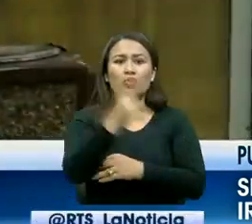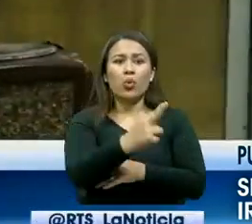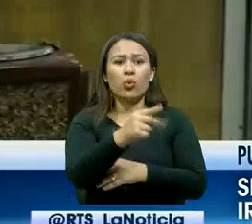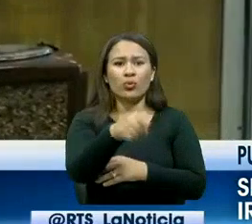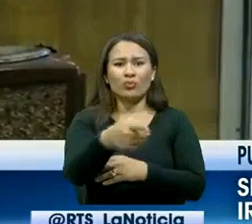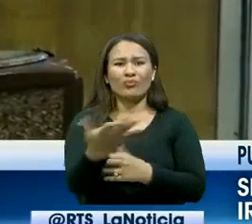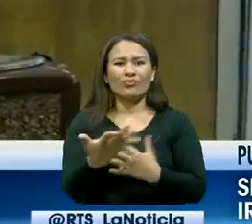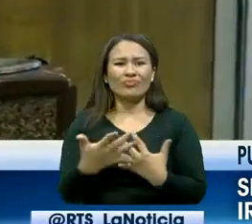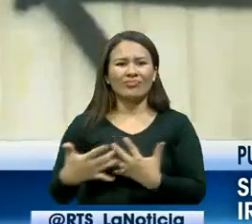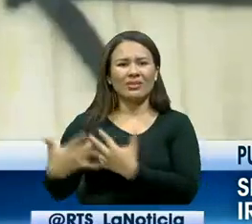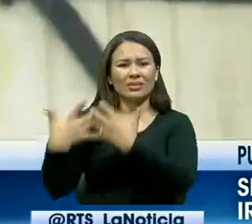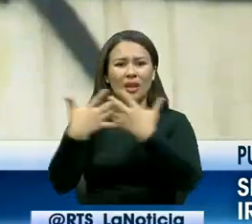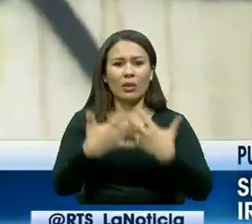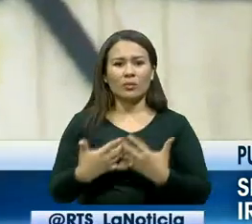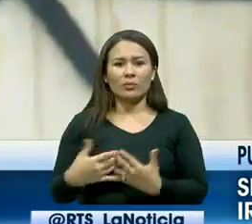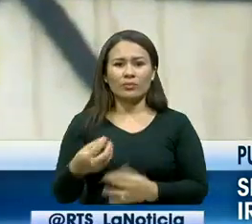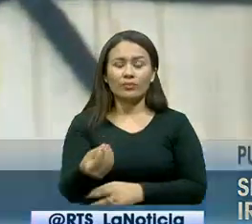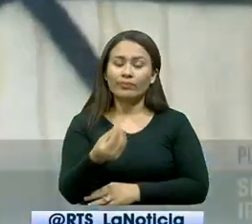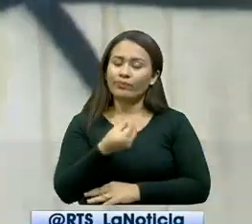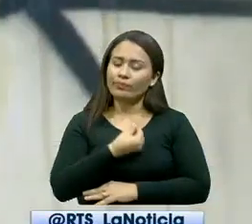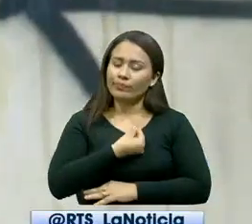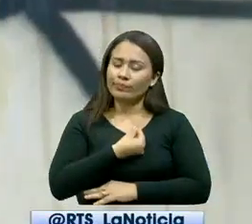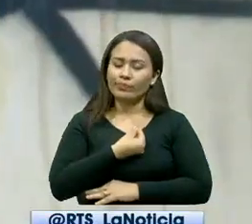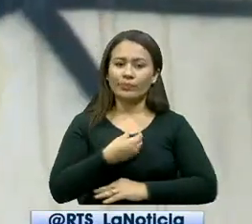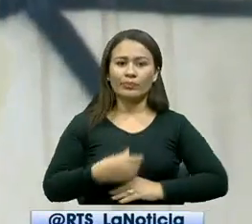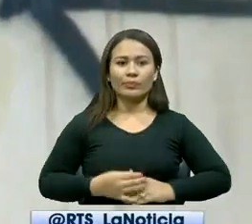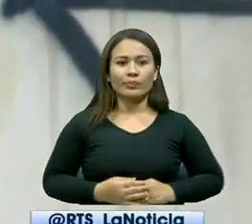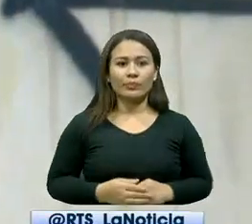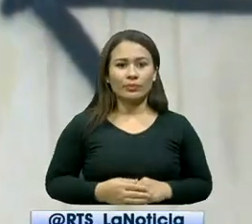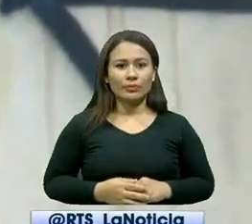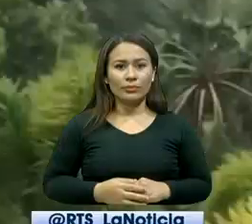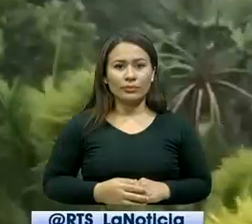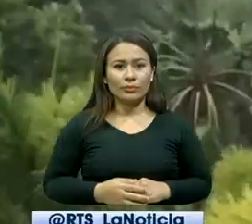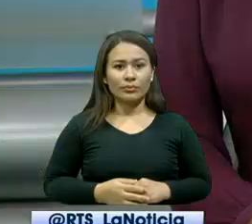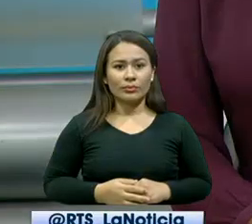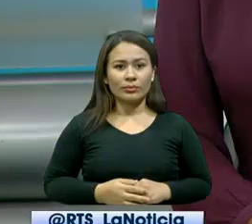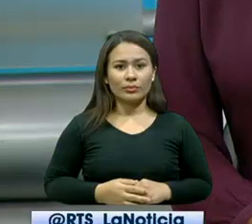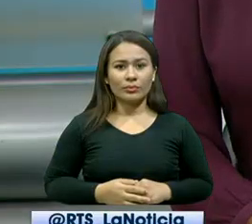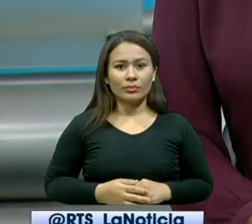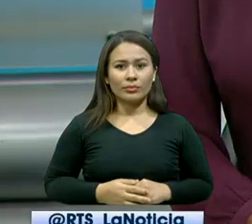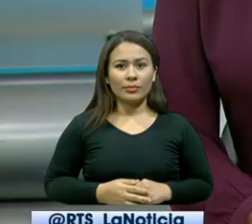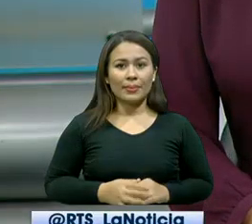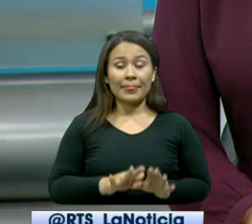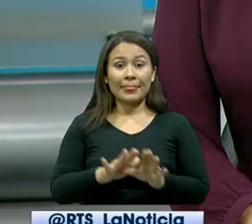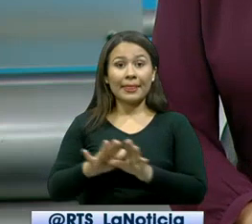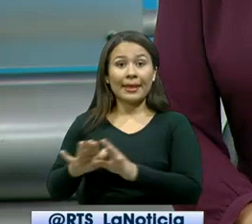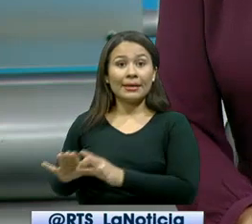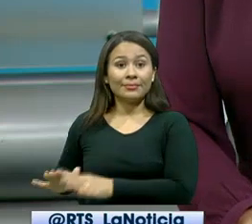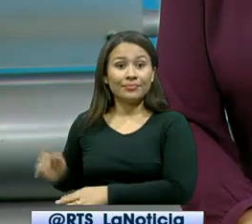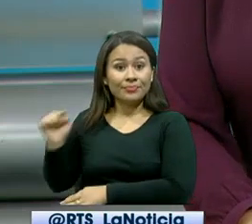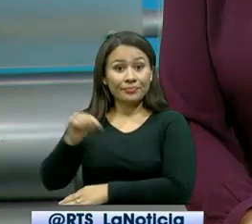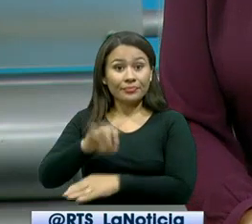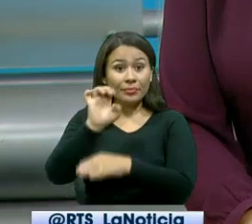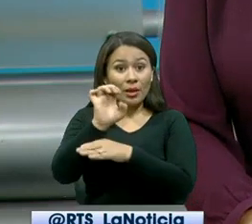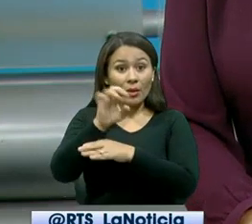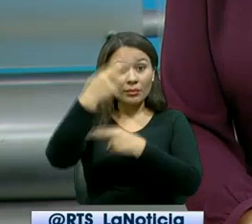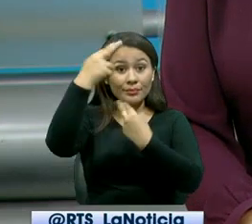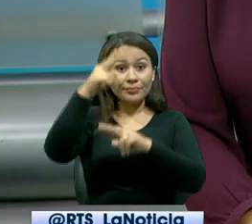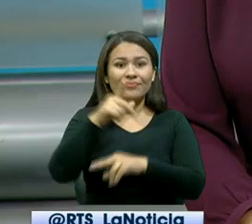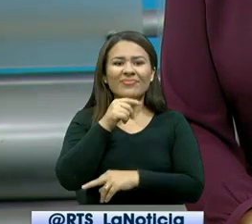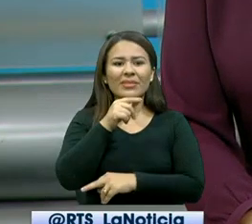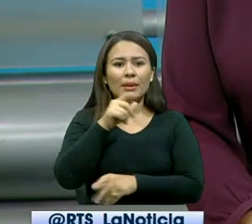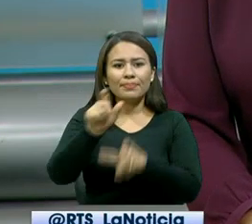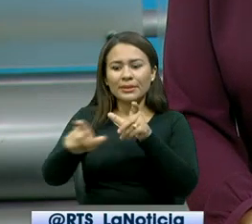Americana. Informó Ítalo Ruiz. De regreso a nuestro país, vocales del Consejo